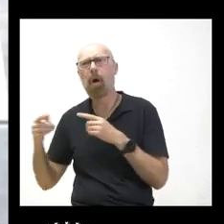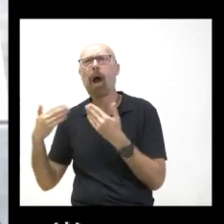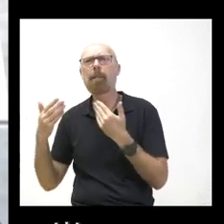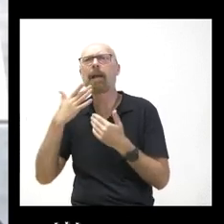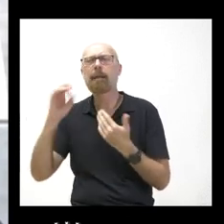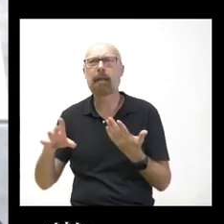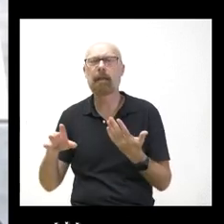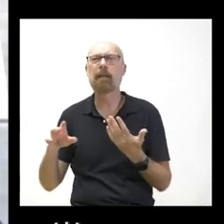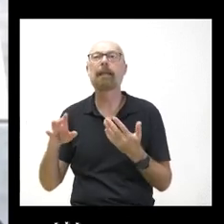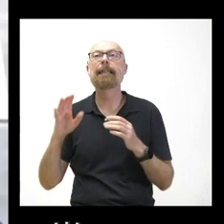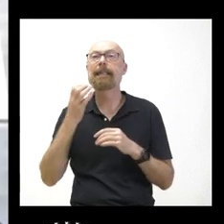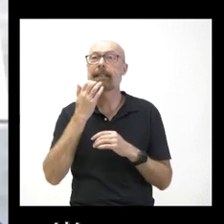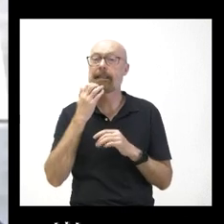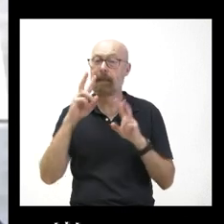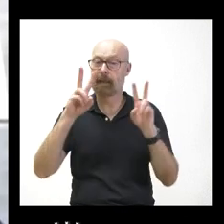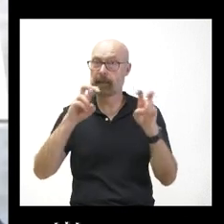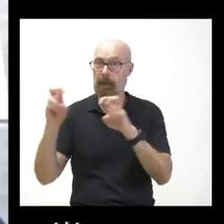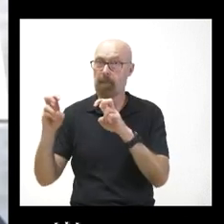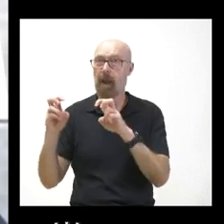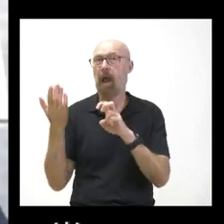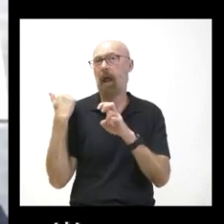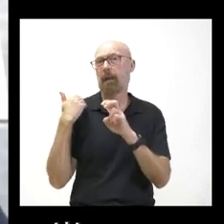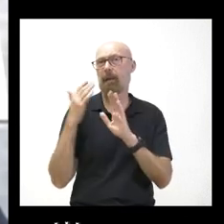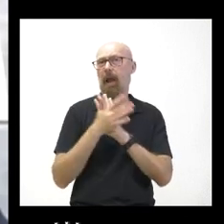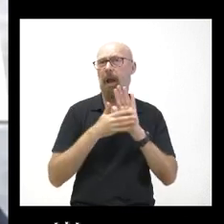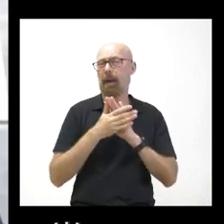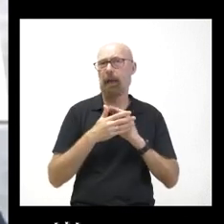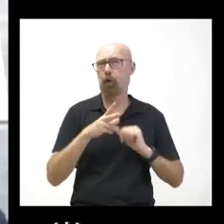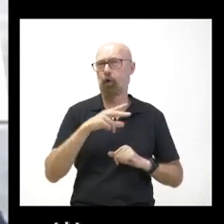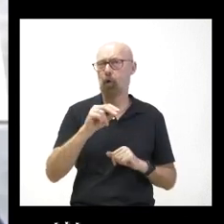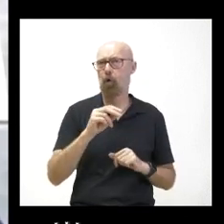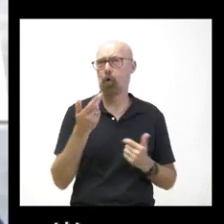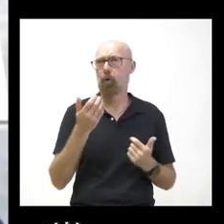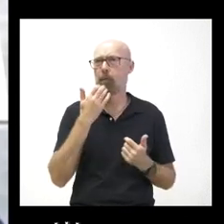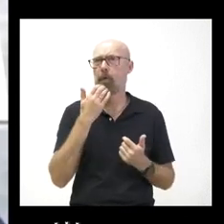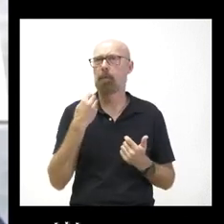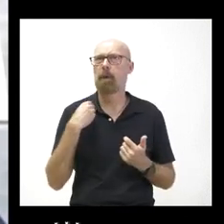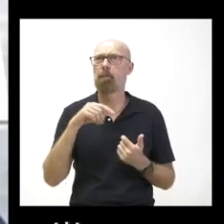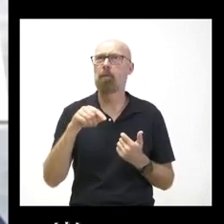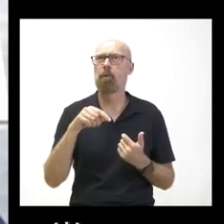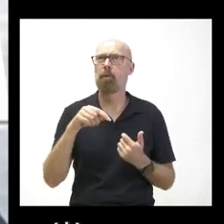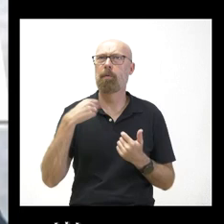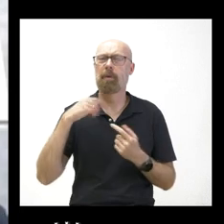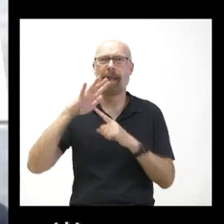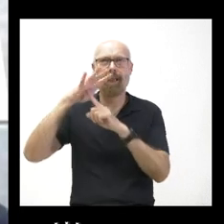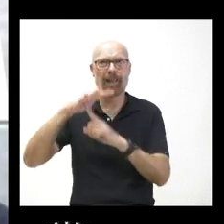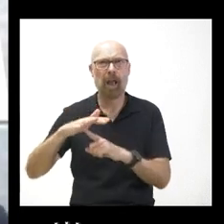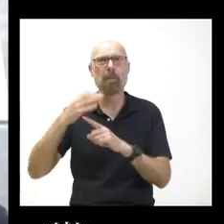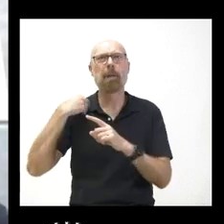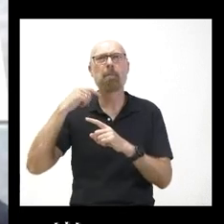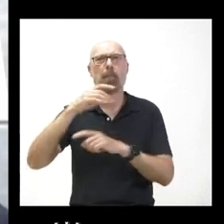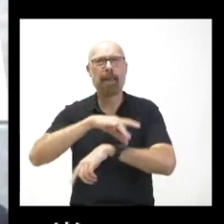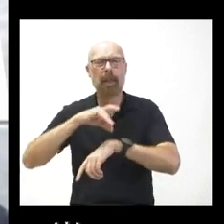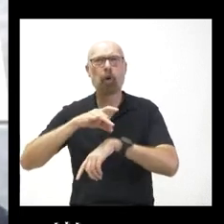que que se han negado en estos dos años como puede ser el helicóptero el helicóptero médico en san estn de gormaz la